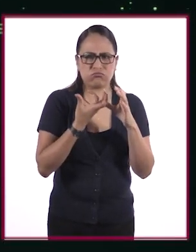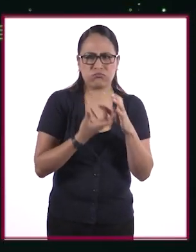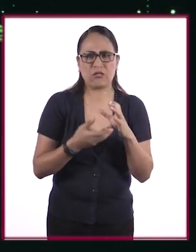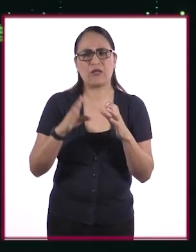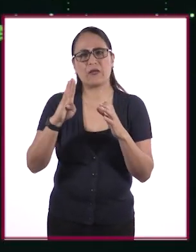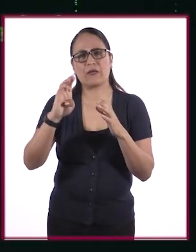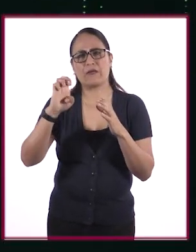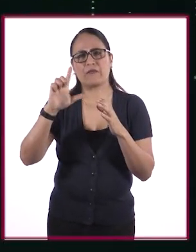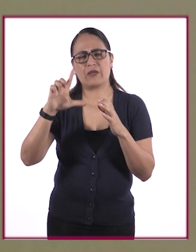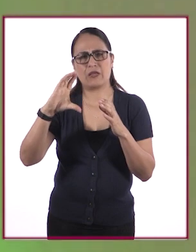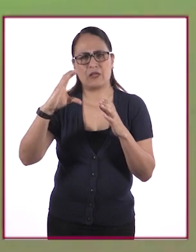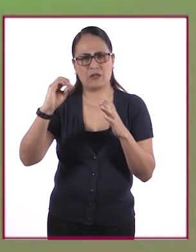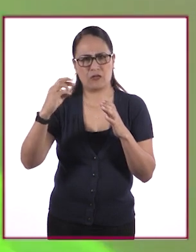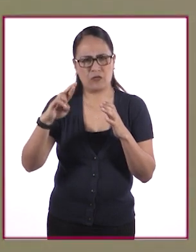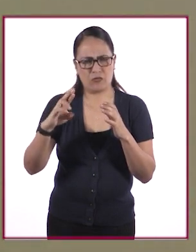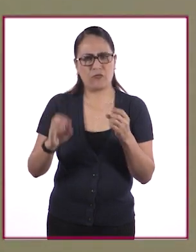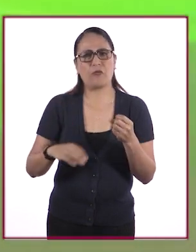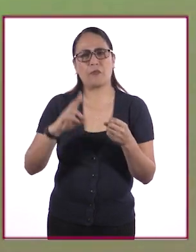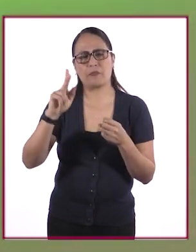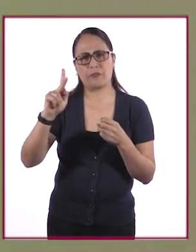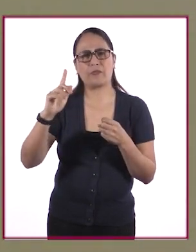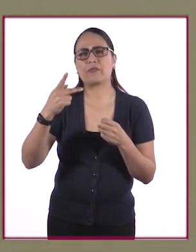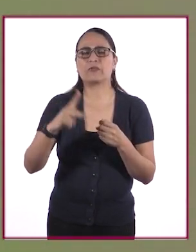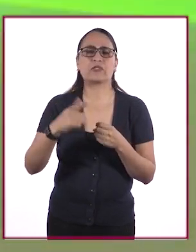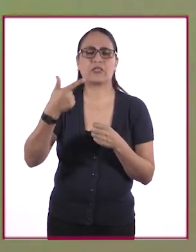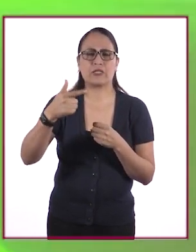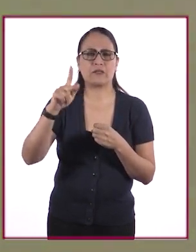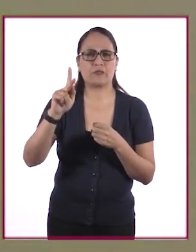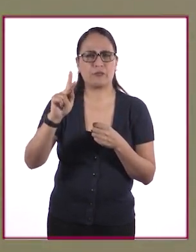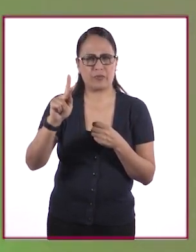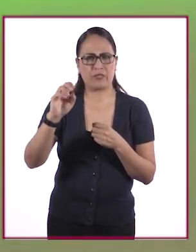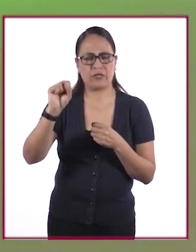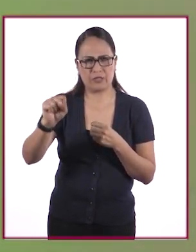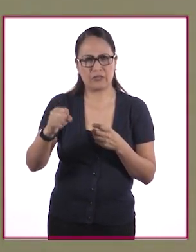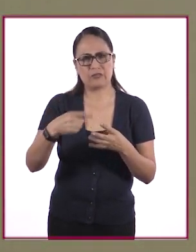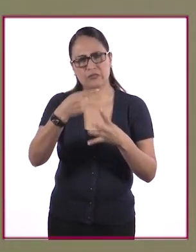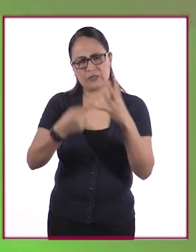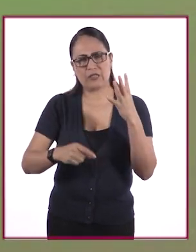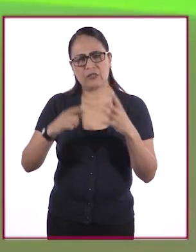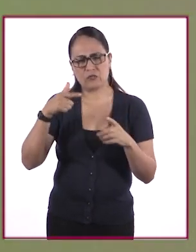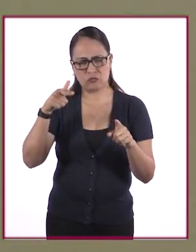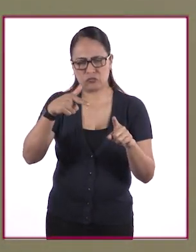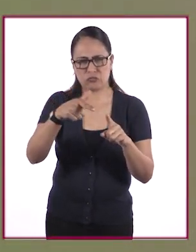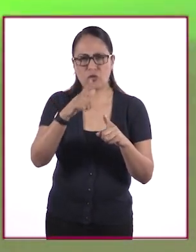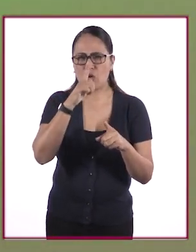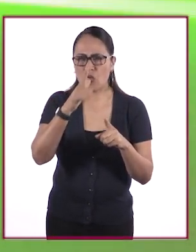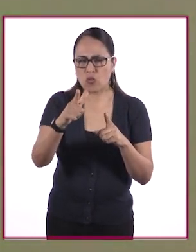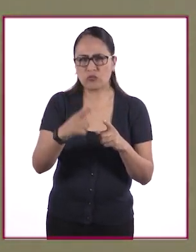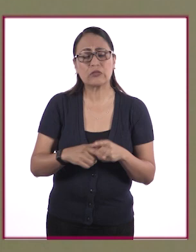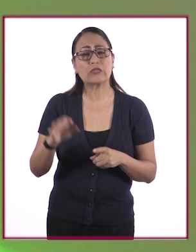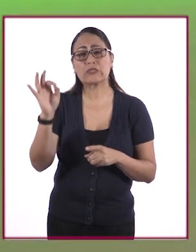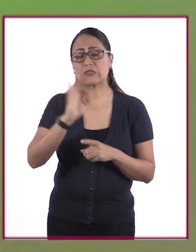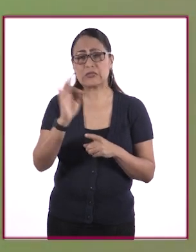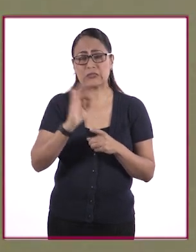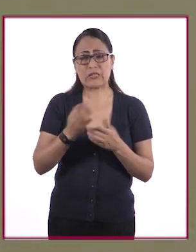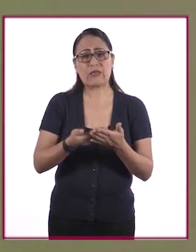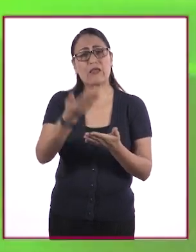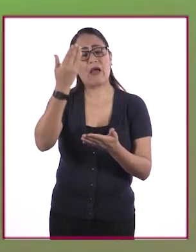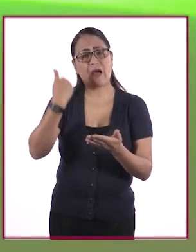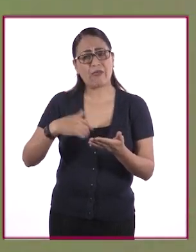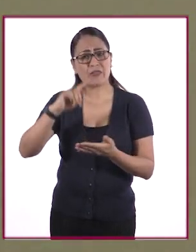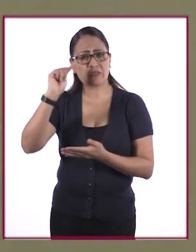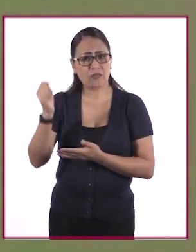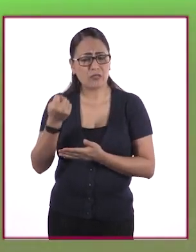velcro, el GPS, los lentes de contacto y el láser son objetos que no existirían si no hubiera sido por las